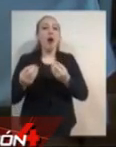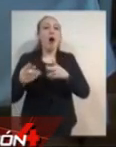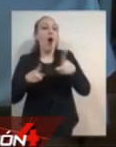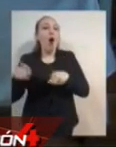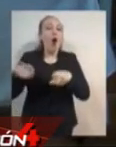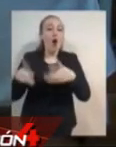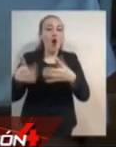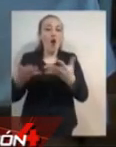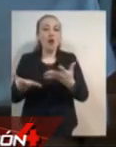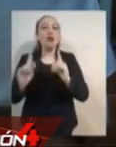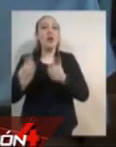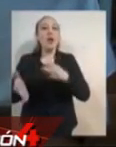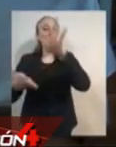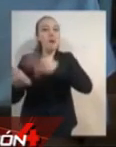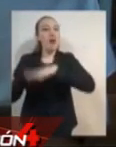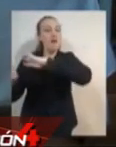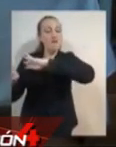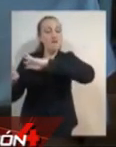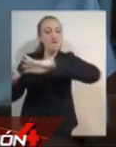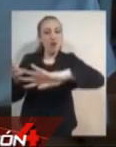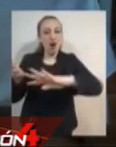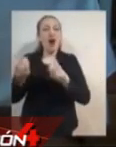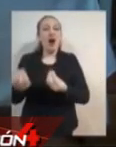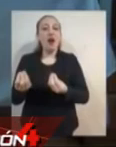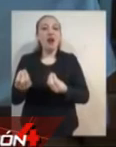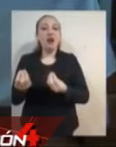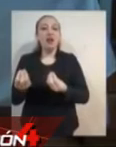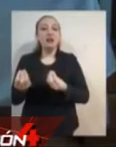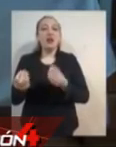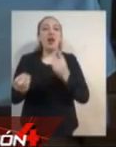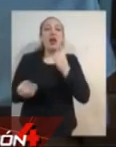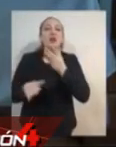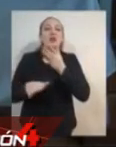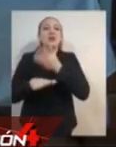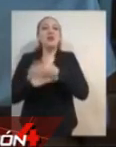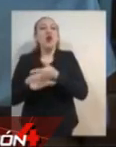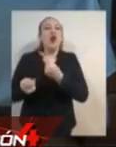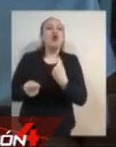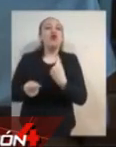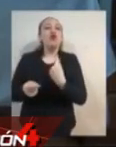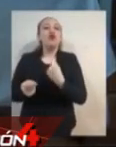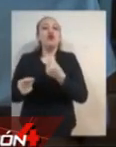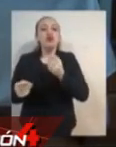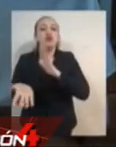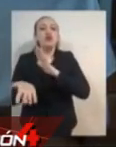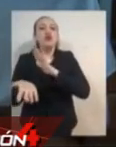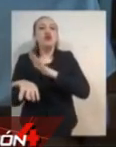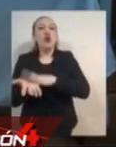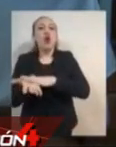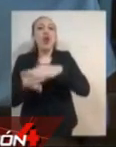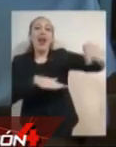coordinación, la planificación y coordinación de la intervención que vamos a hacer sobre